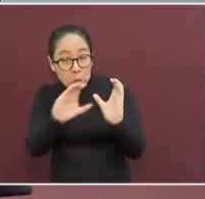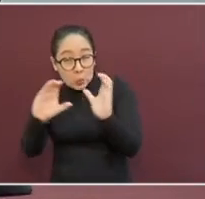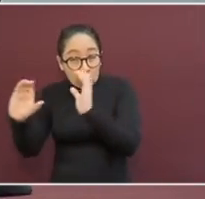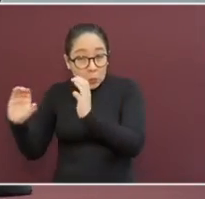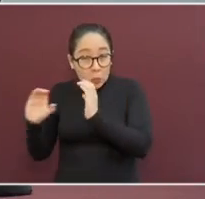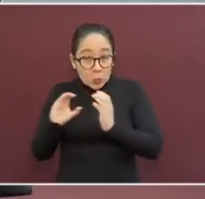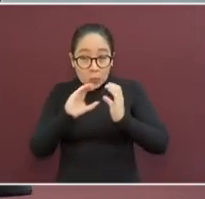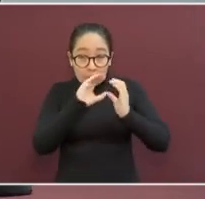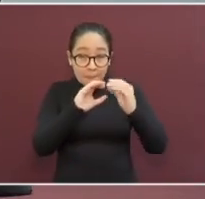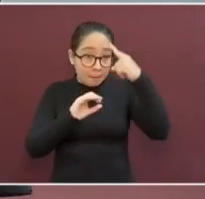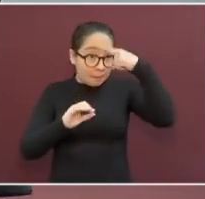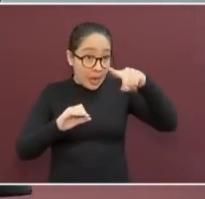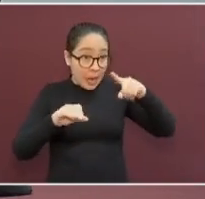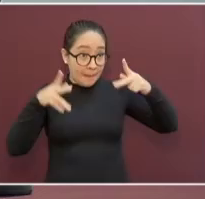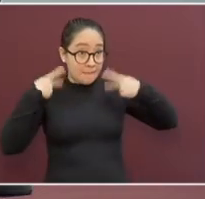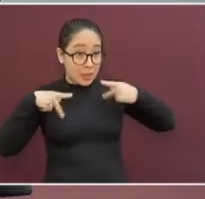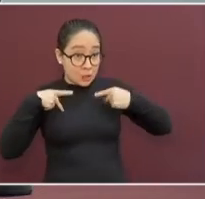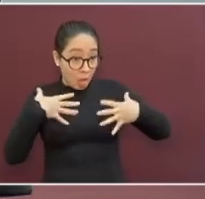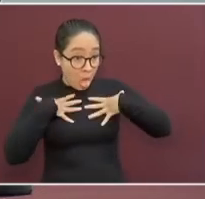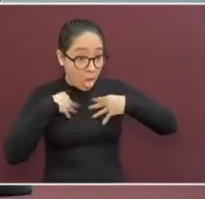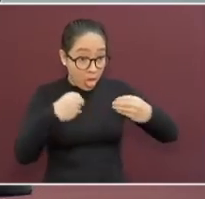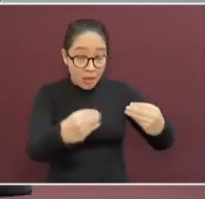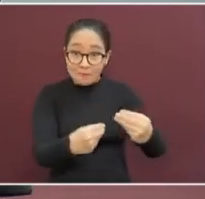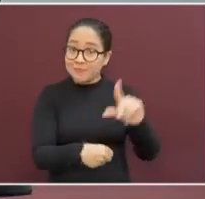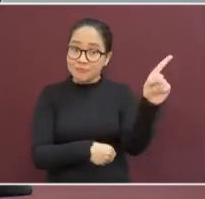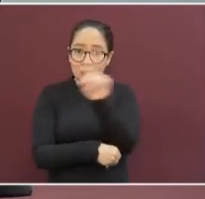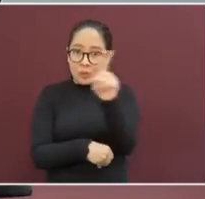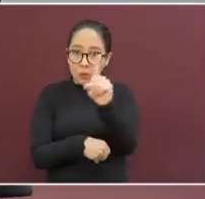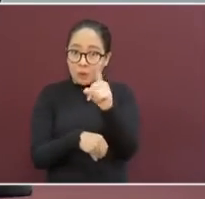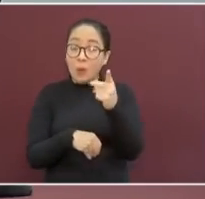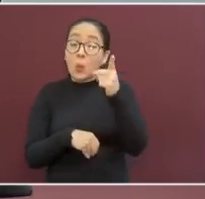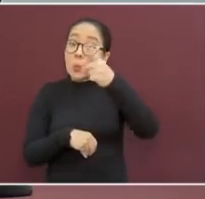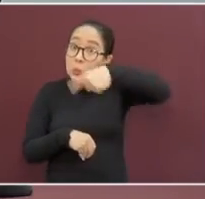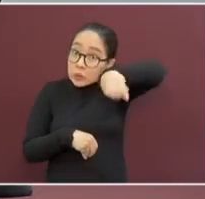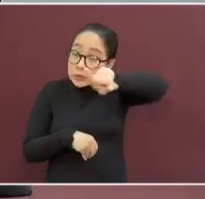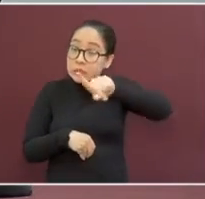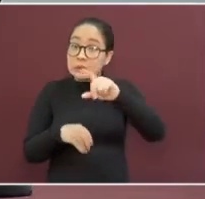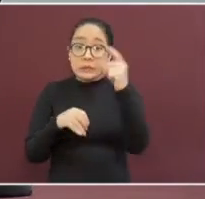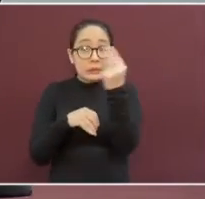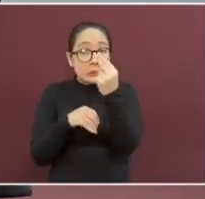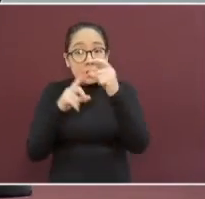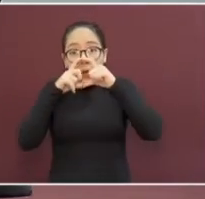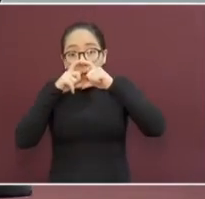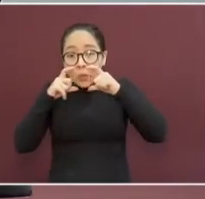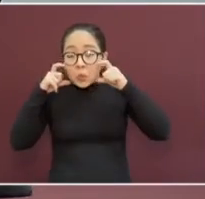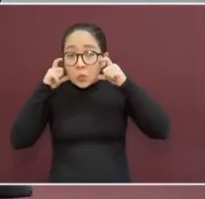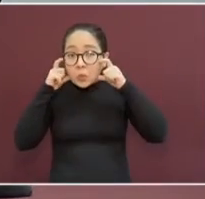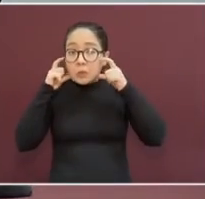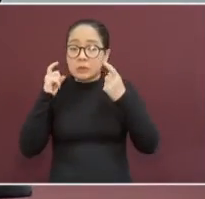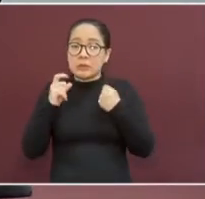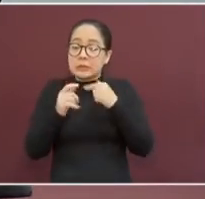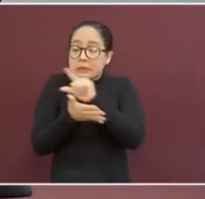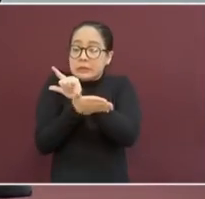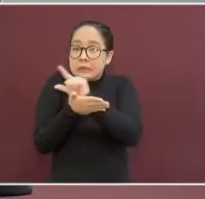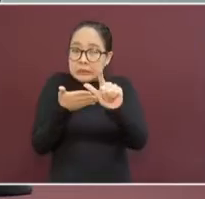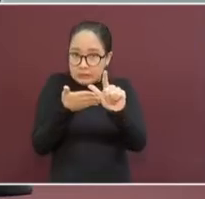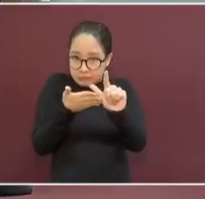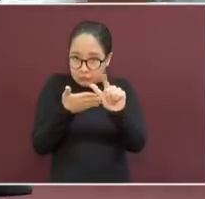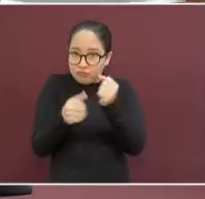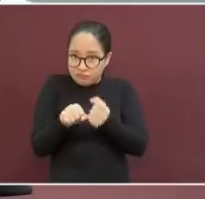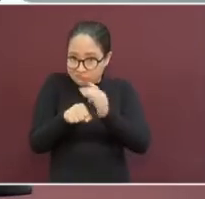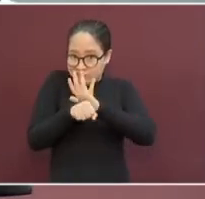lo que significa que ellos como pacientes deben usar todo el tiempo cubrebocas limpio